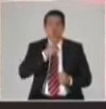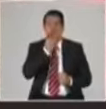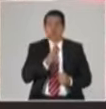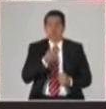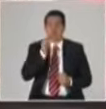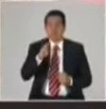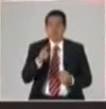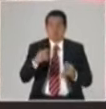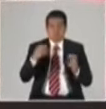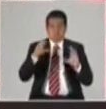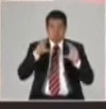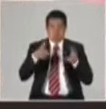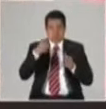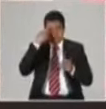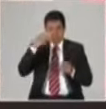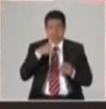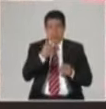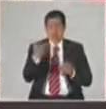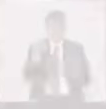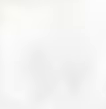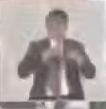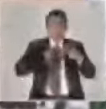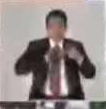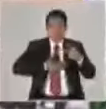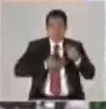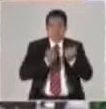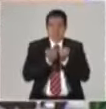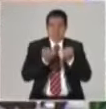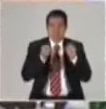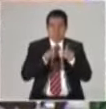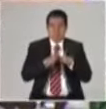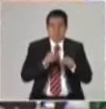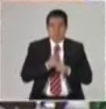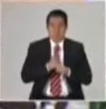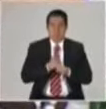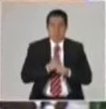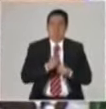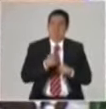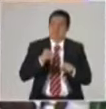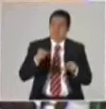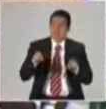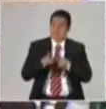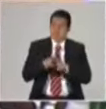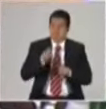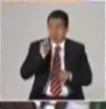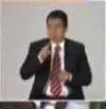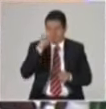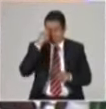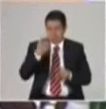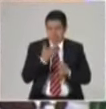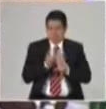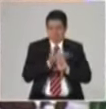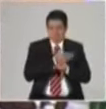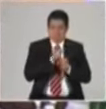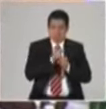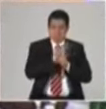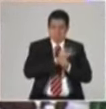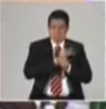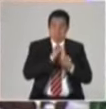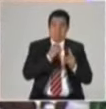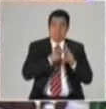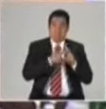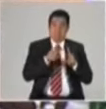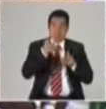gran responsabilidad para enfrentar la pandemia. Es de resaltar que durante la crisis de salubridad y la crisis